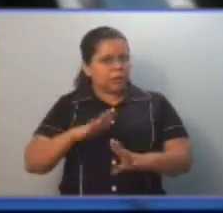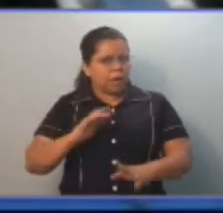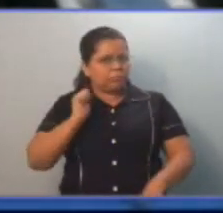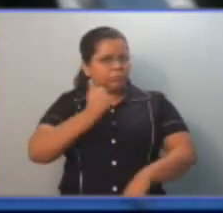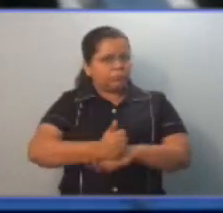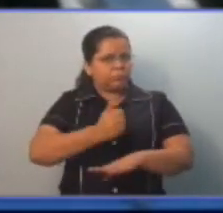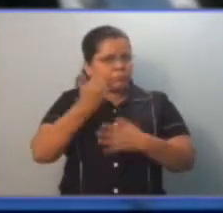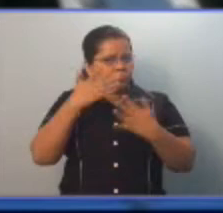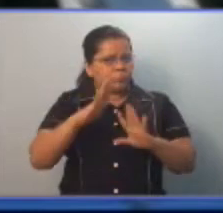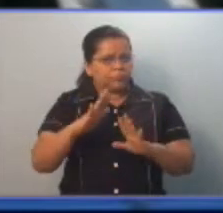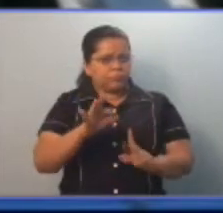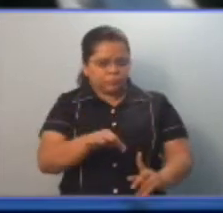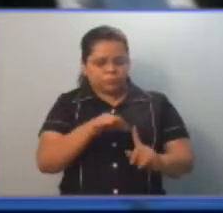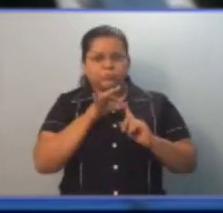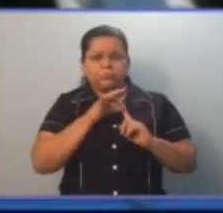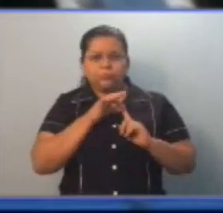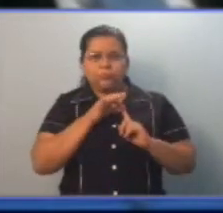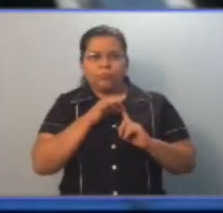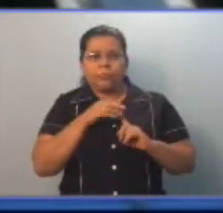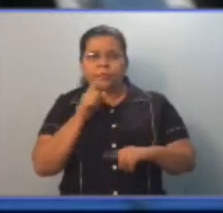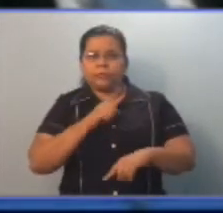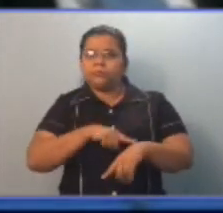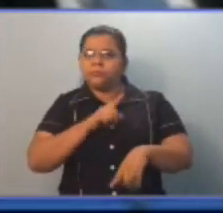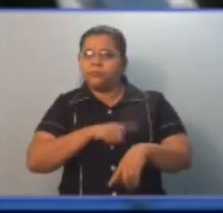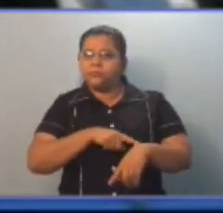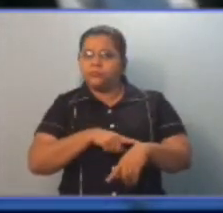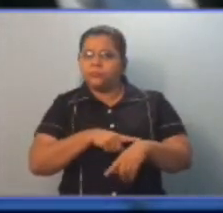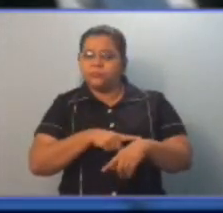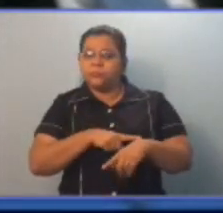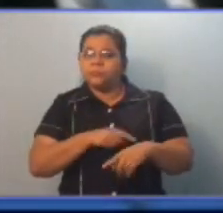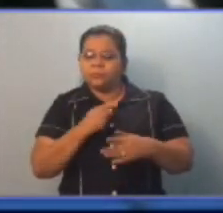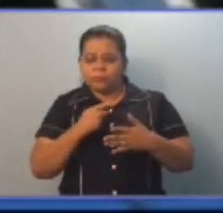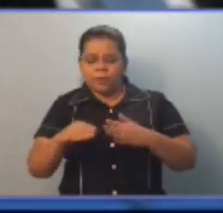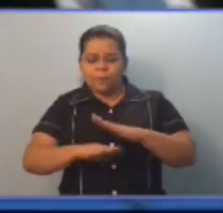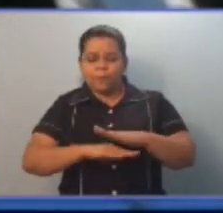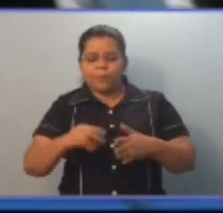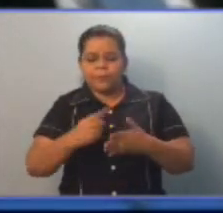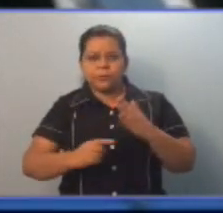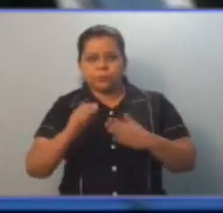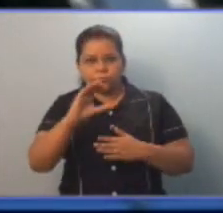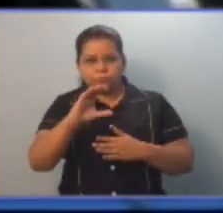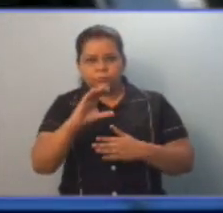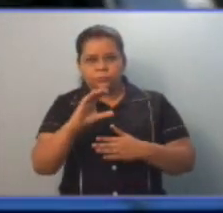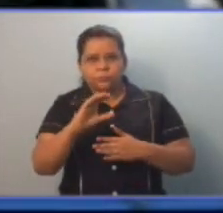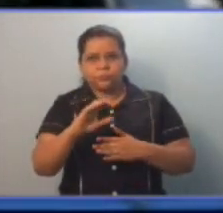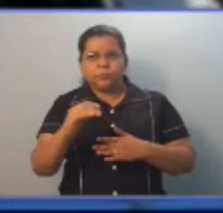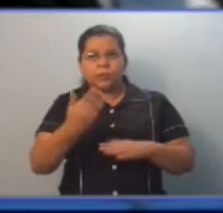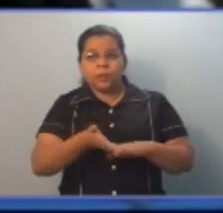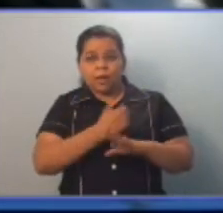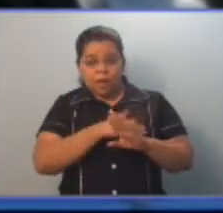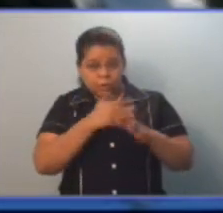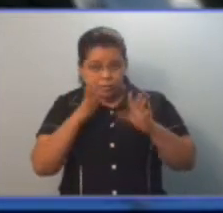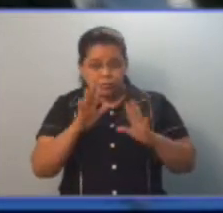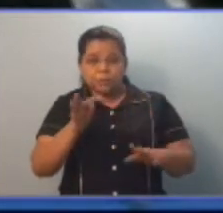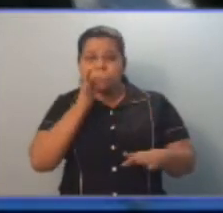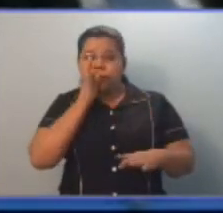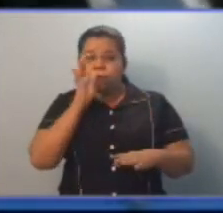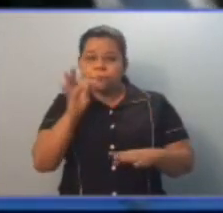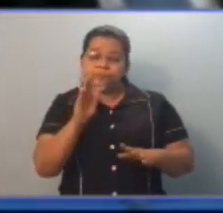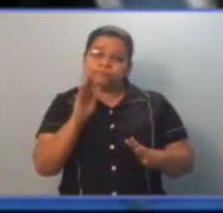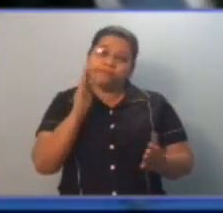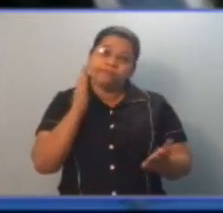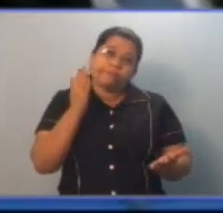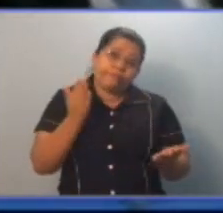electo con tiempo de la Constitución y por el que ha sido juramentado en